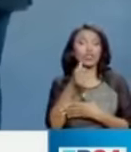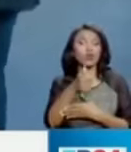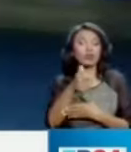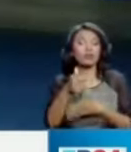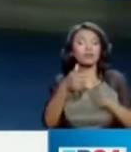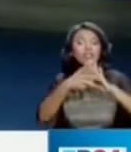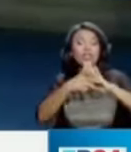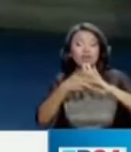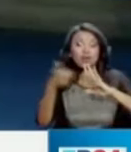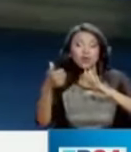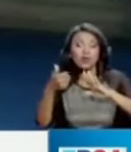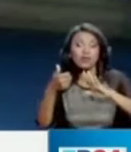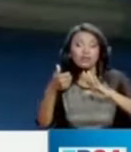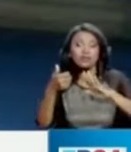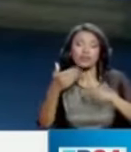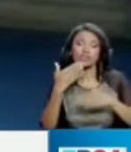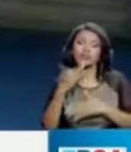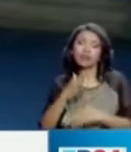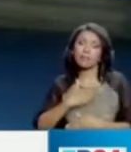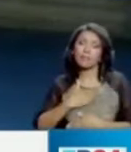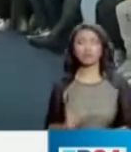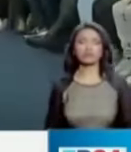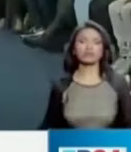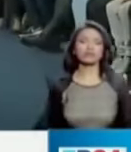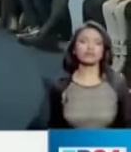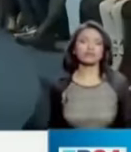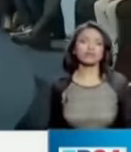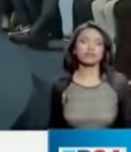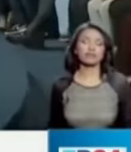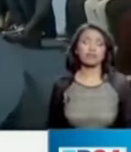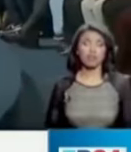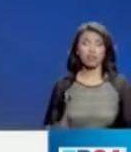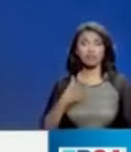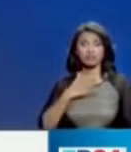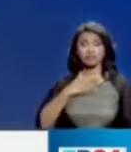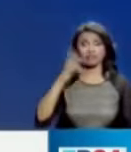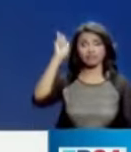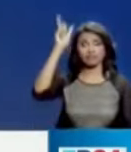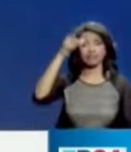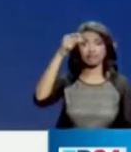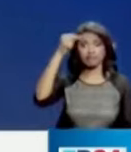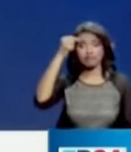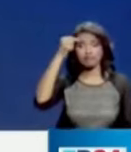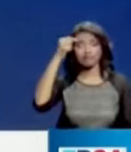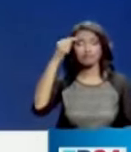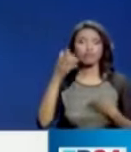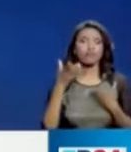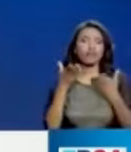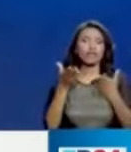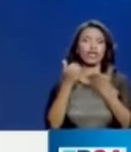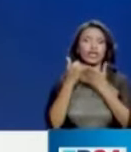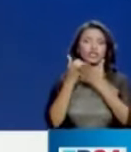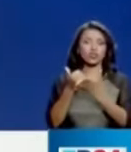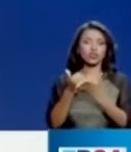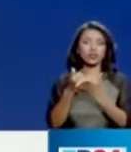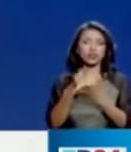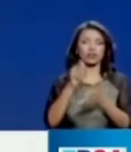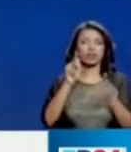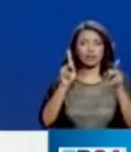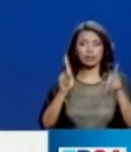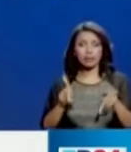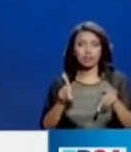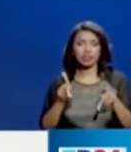político tuvieron que ir a primaria, a ganar esa primaria. Los que están por libre postulación debieron haber recogido más de 150 mil firmas y la recogieron, pero